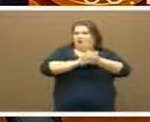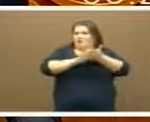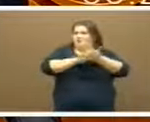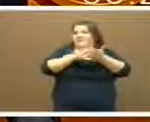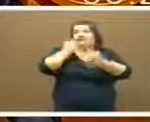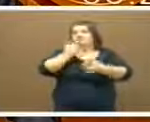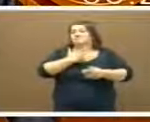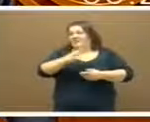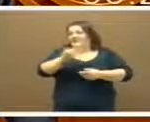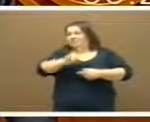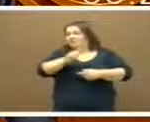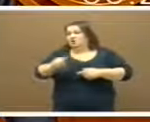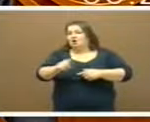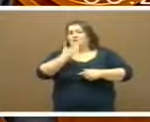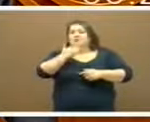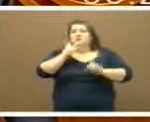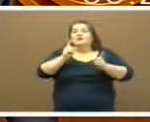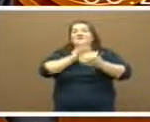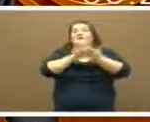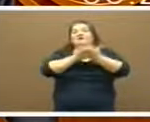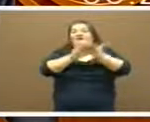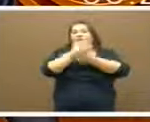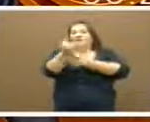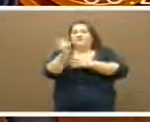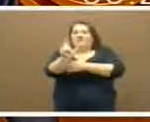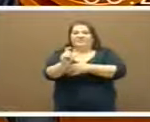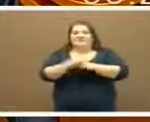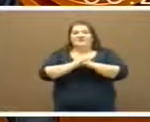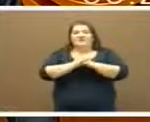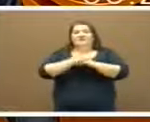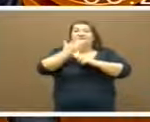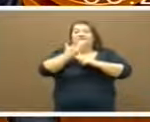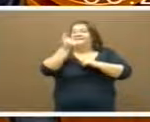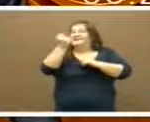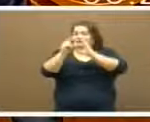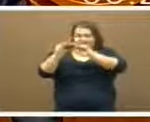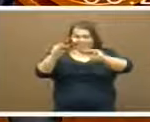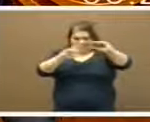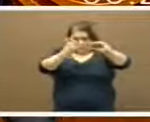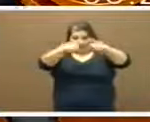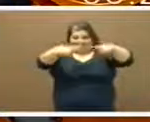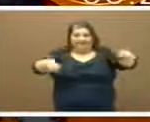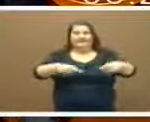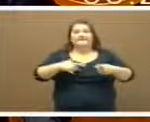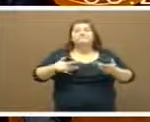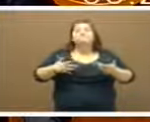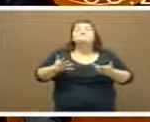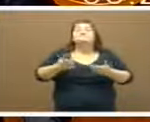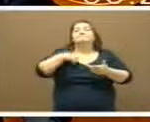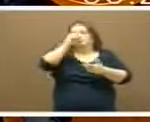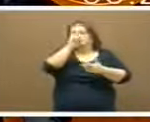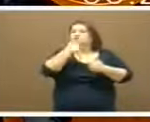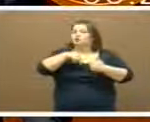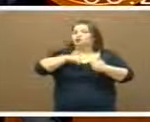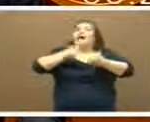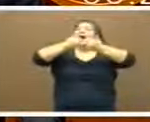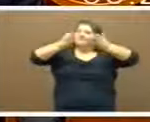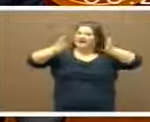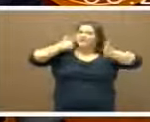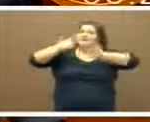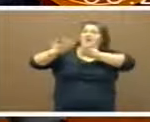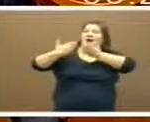efectivamente eso es así, si estamos hablando exclusivamente de esa cantidad, si lo otro se destina a otra cosa completamente distinta y, por lo tanto, estaríamos abiertos, si eso se